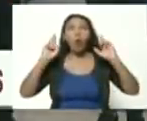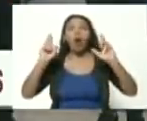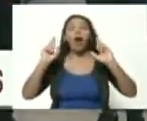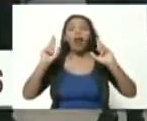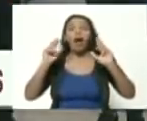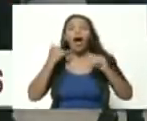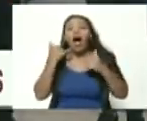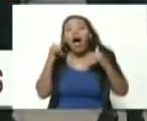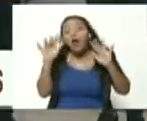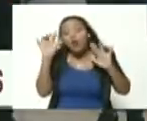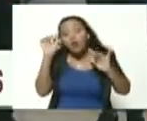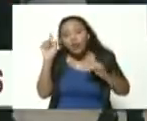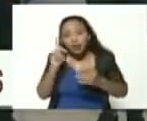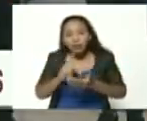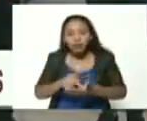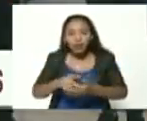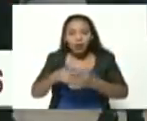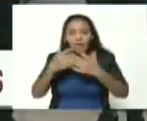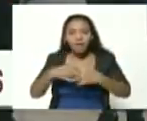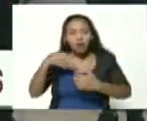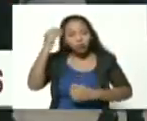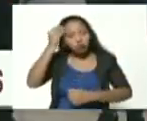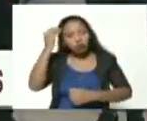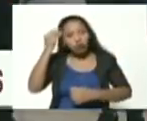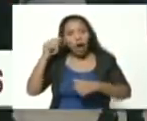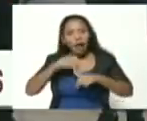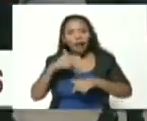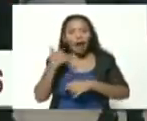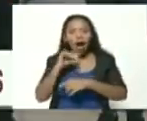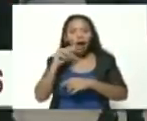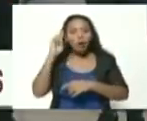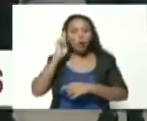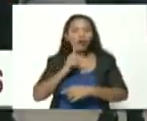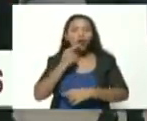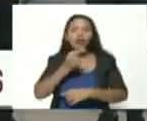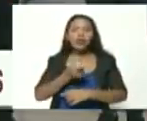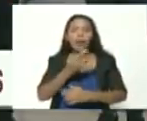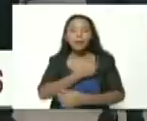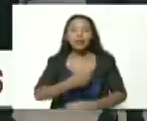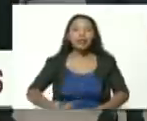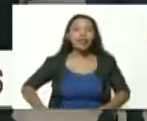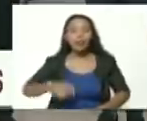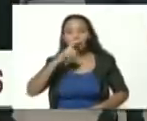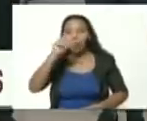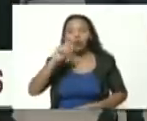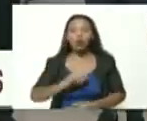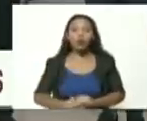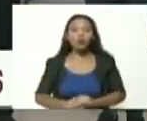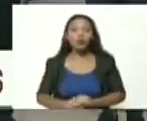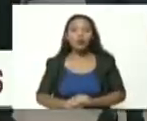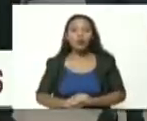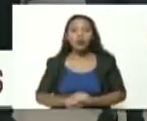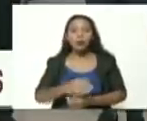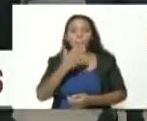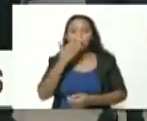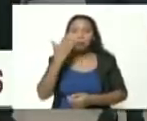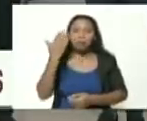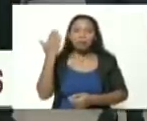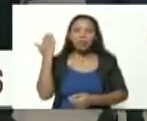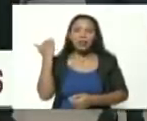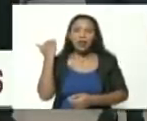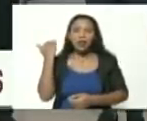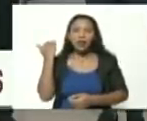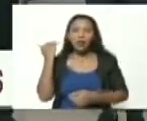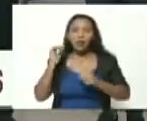llegue la reflexión. Pero aquí está Bolívar, lo decía el presidente Nicolás Maduro hace apenas unas horas